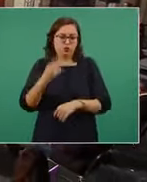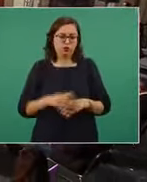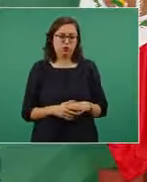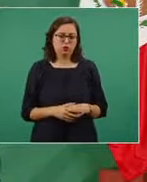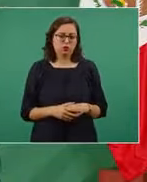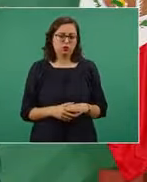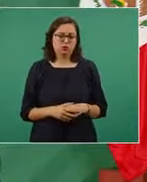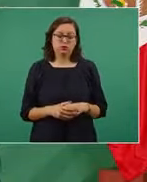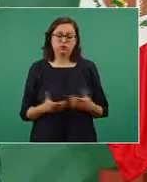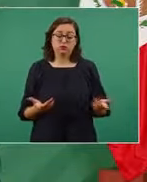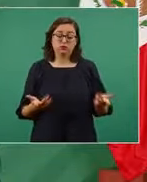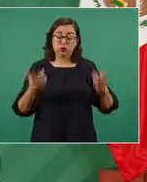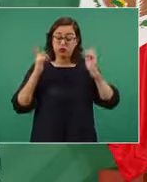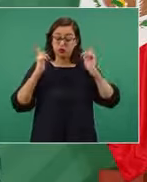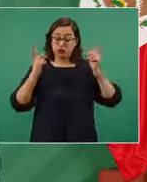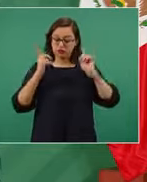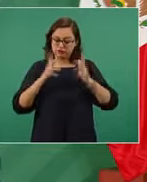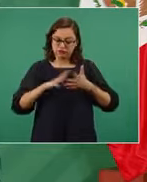que no haya violencia,